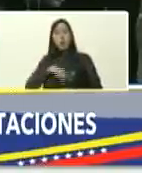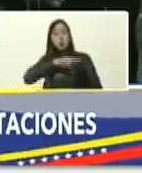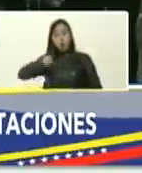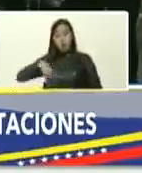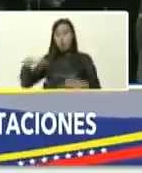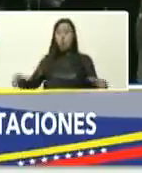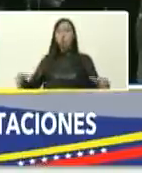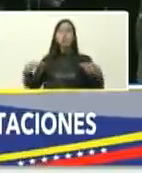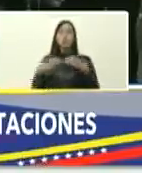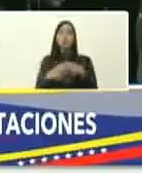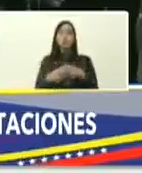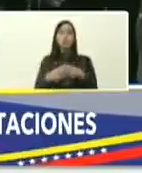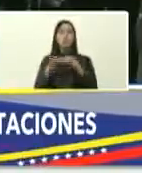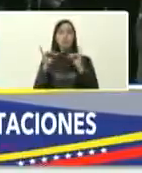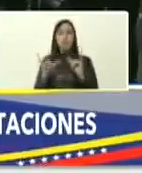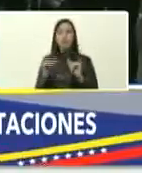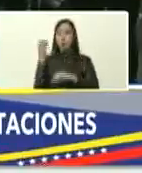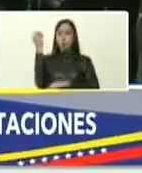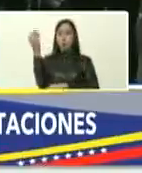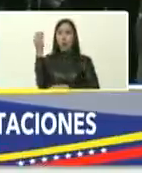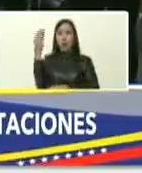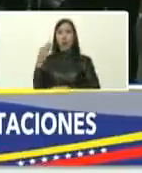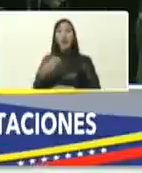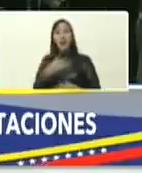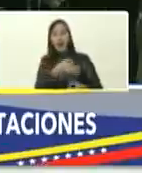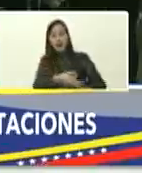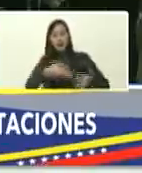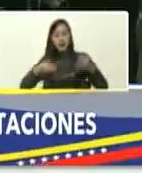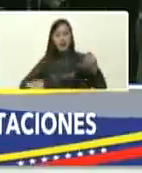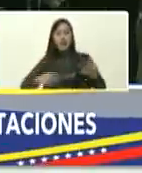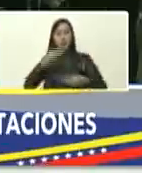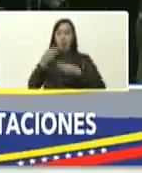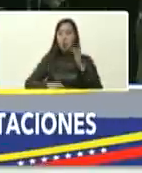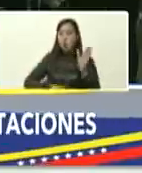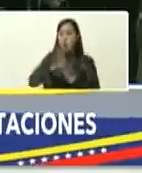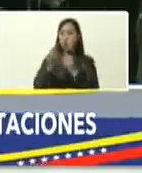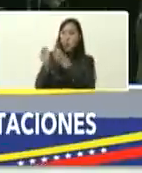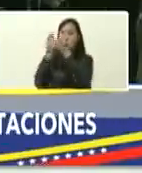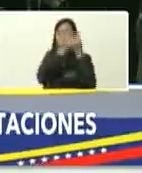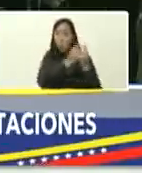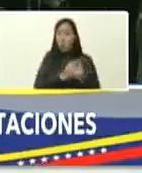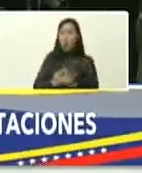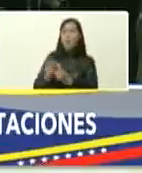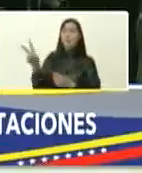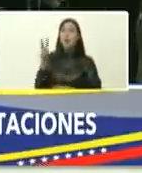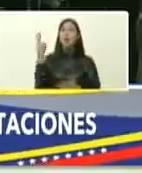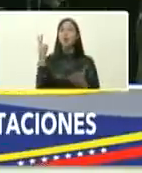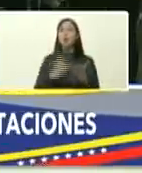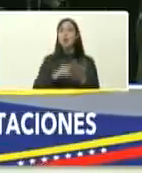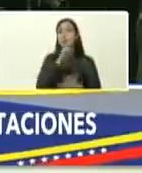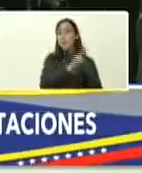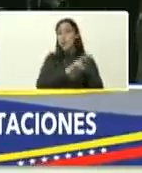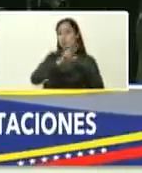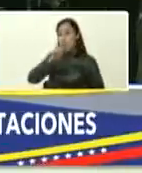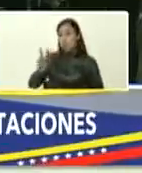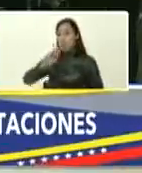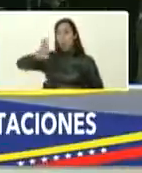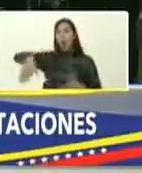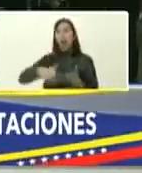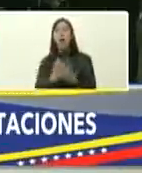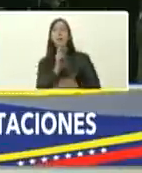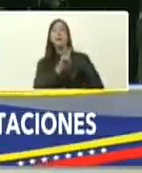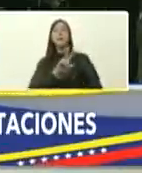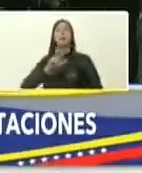plenaria. Están elaborando un documento para el desarrollo económico del país 2022, 2023,